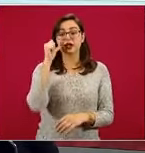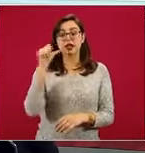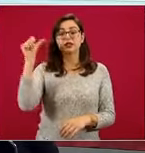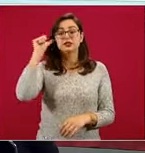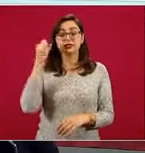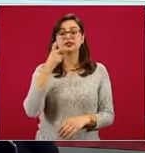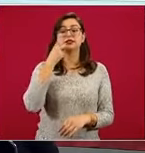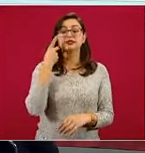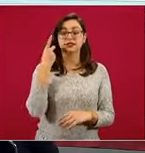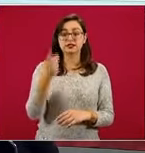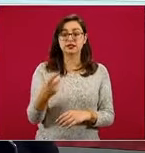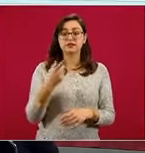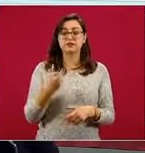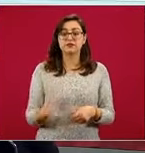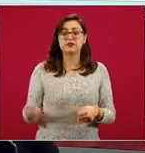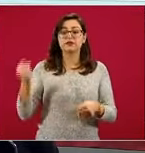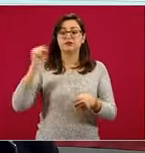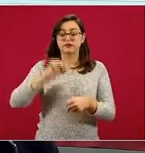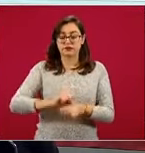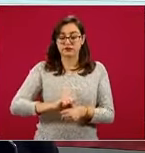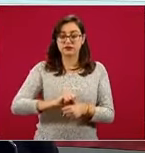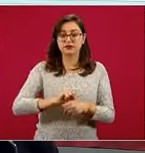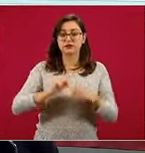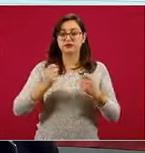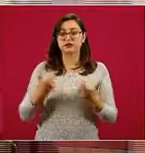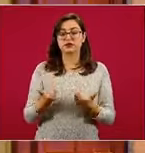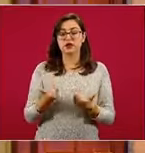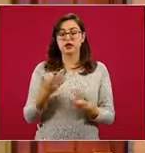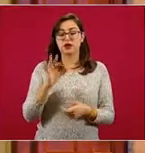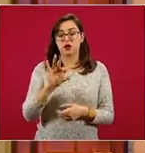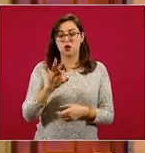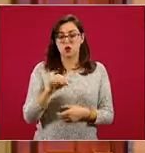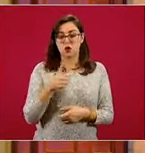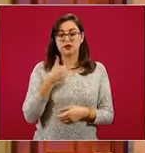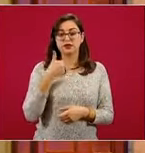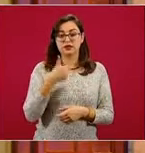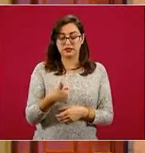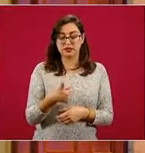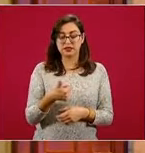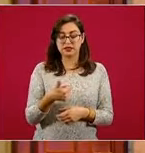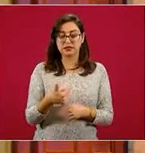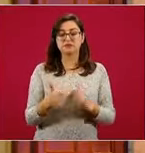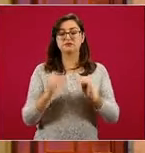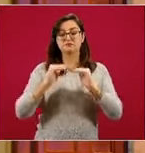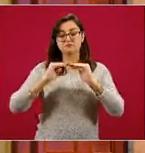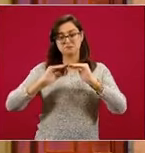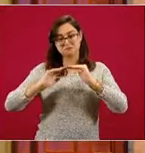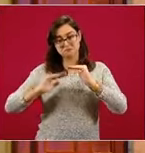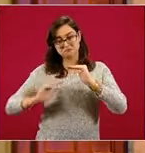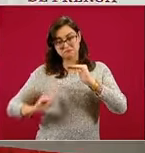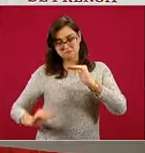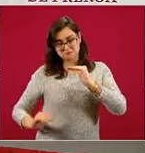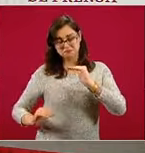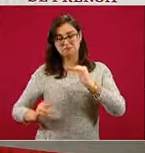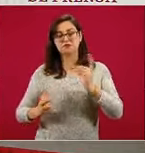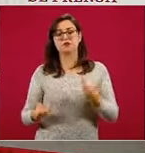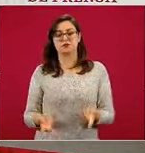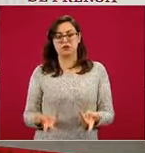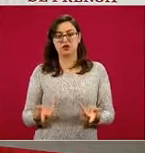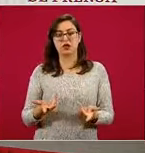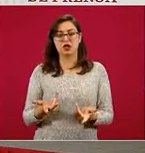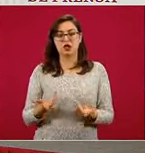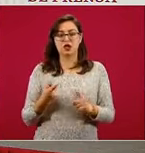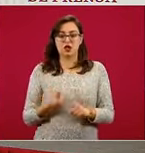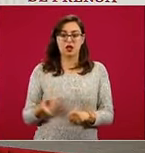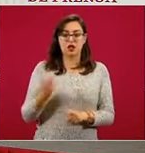comentábamos, abríamos la semana graficada número 46 y veíamos que esta tenía una disminución en relación